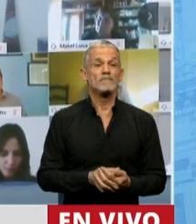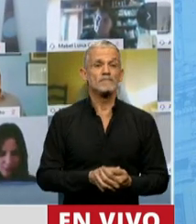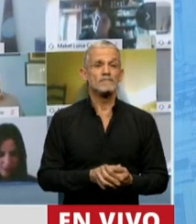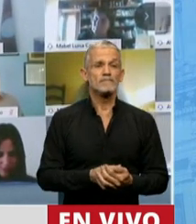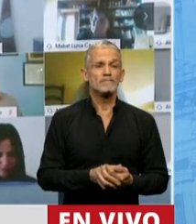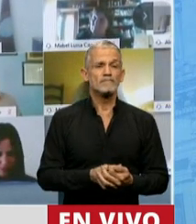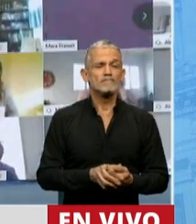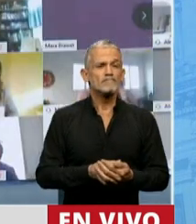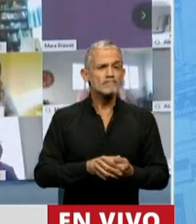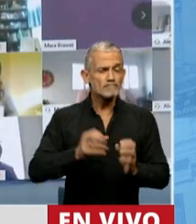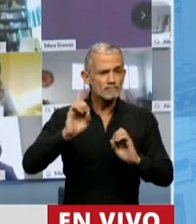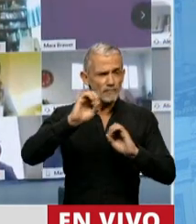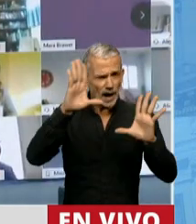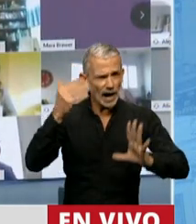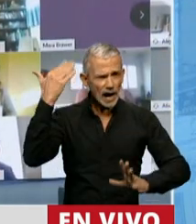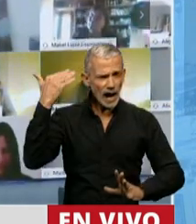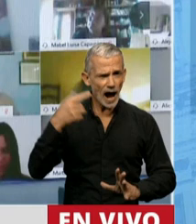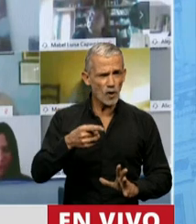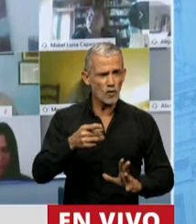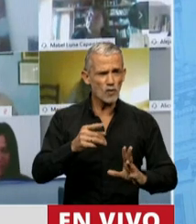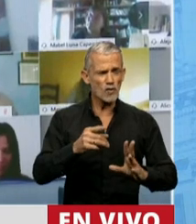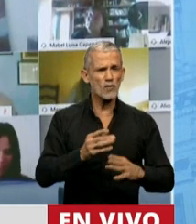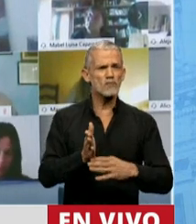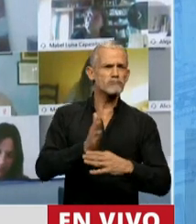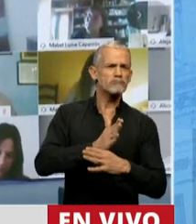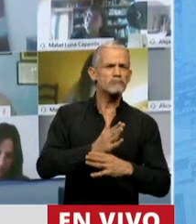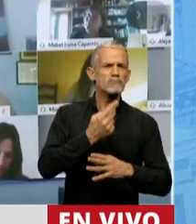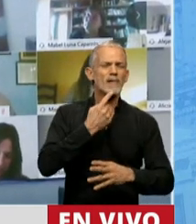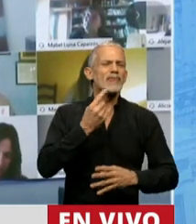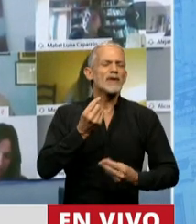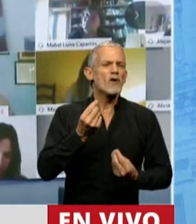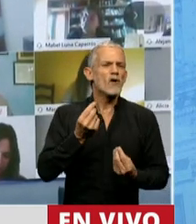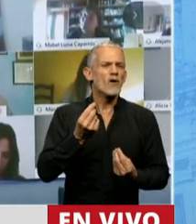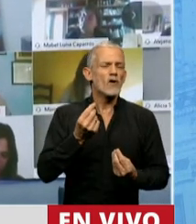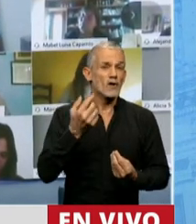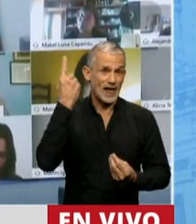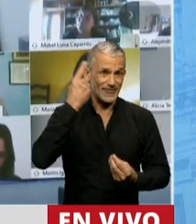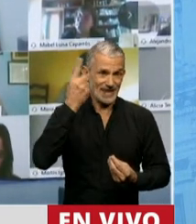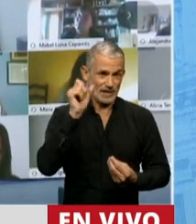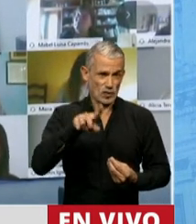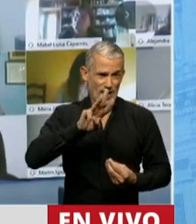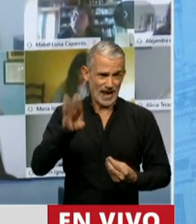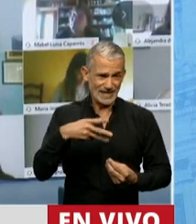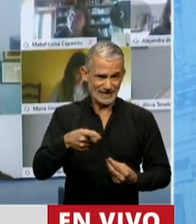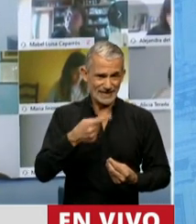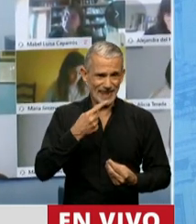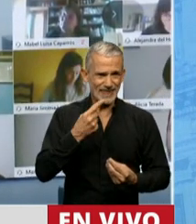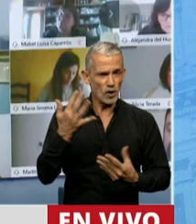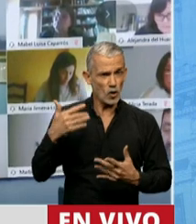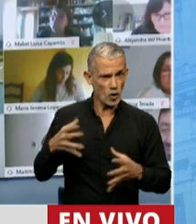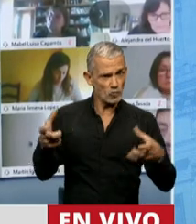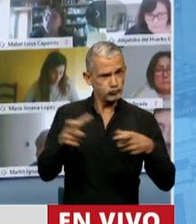bastante Claridad eh dijo la la directora de lancés cuando nos